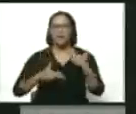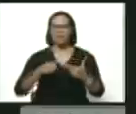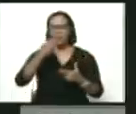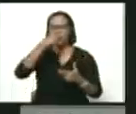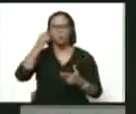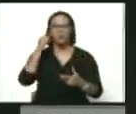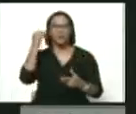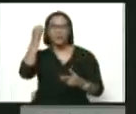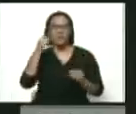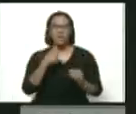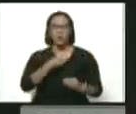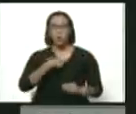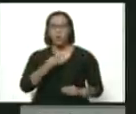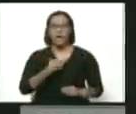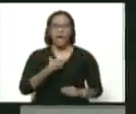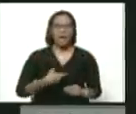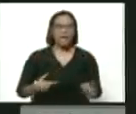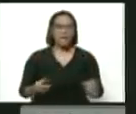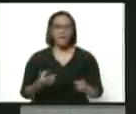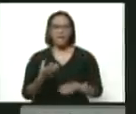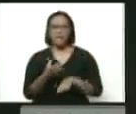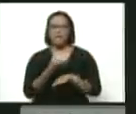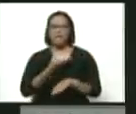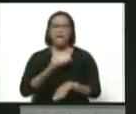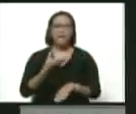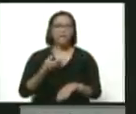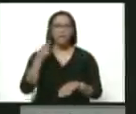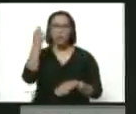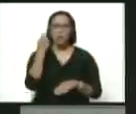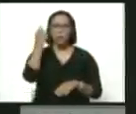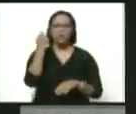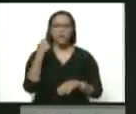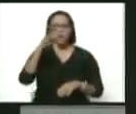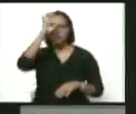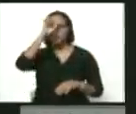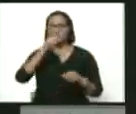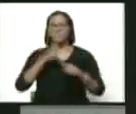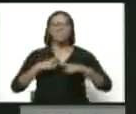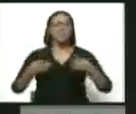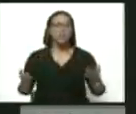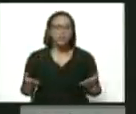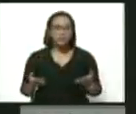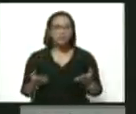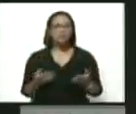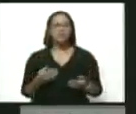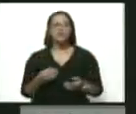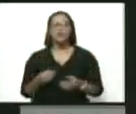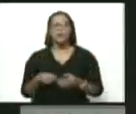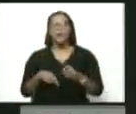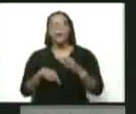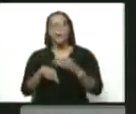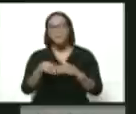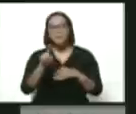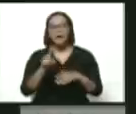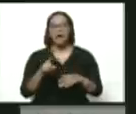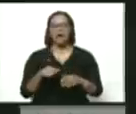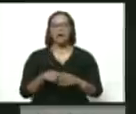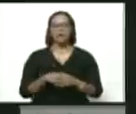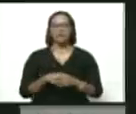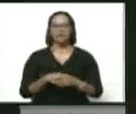un carné de alcalde, diputado, quién sabe qué, van a